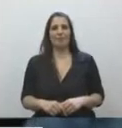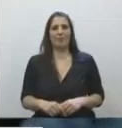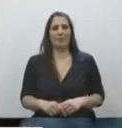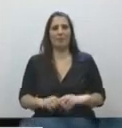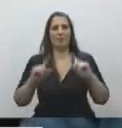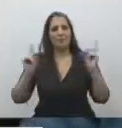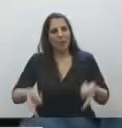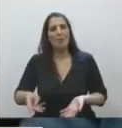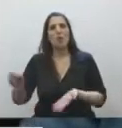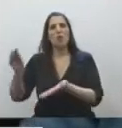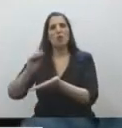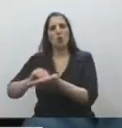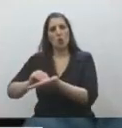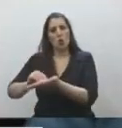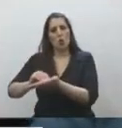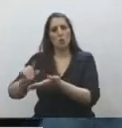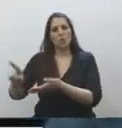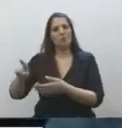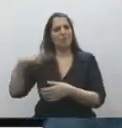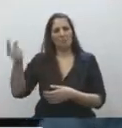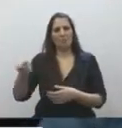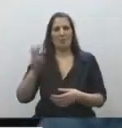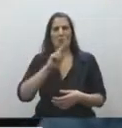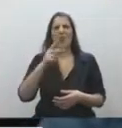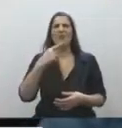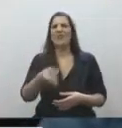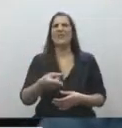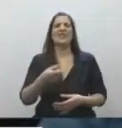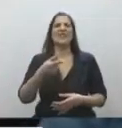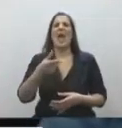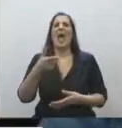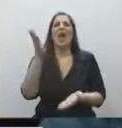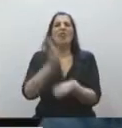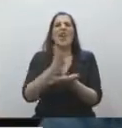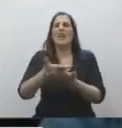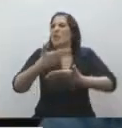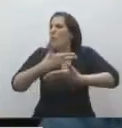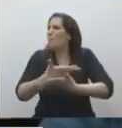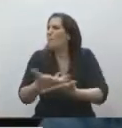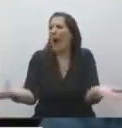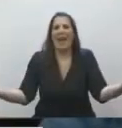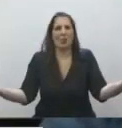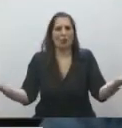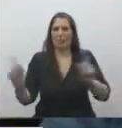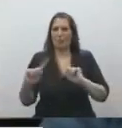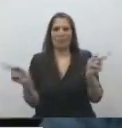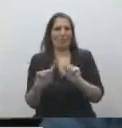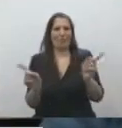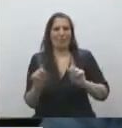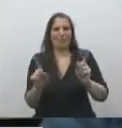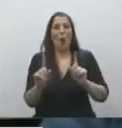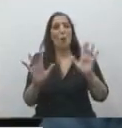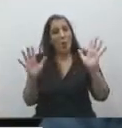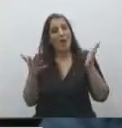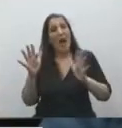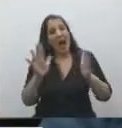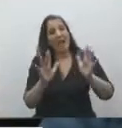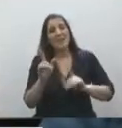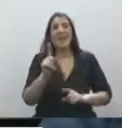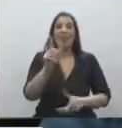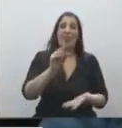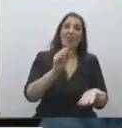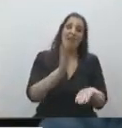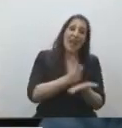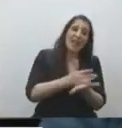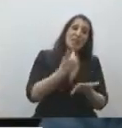sea, ¿no? Hay que estar muy bien, no sé si formado o qué, para tratar de evitar estos desvíos,